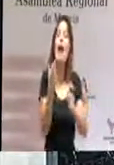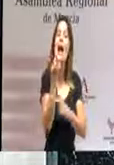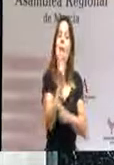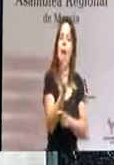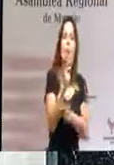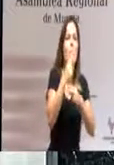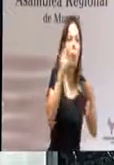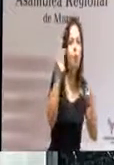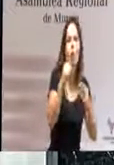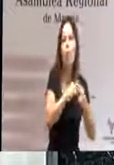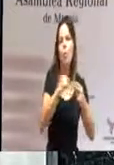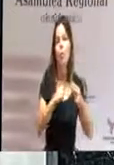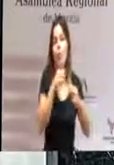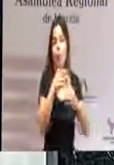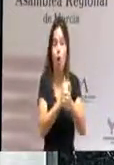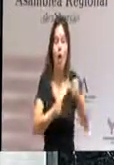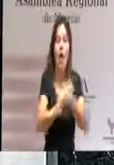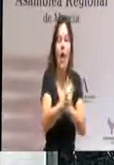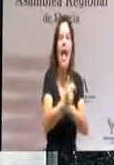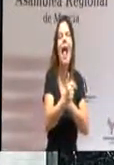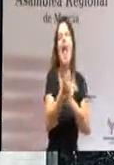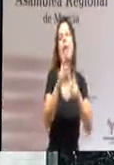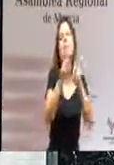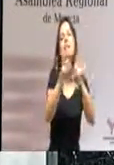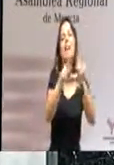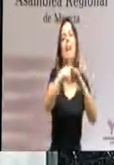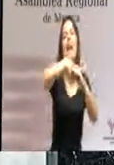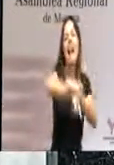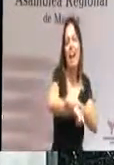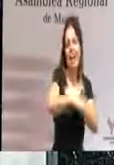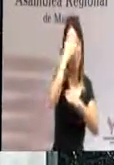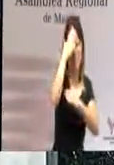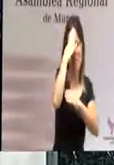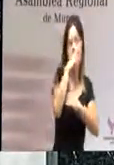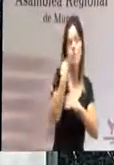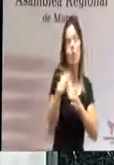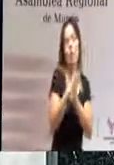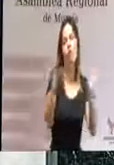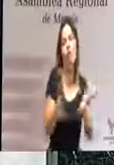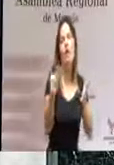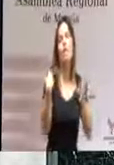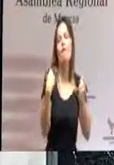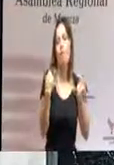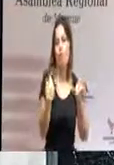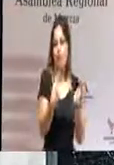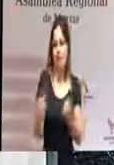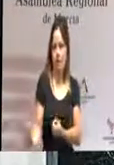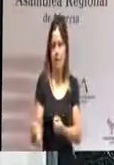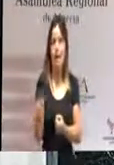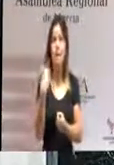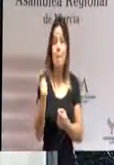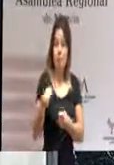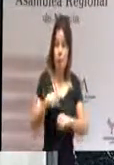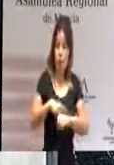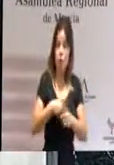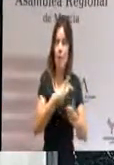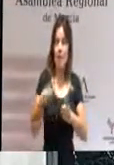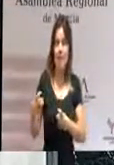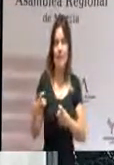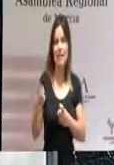público-privado, primando las empresas raíces, así como la fuerza intensiva del trabajo que requieran. Al mismo tiempo, se hacen